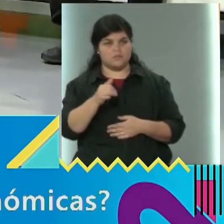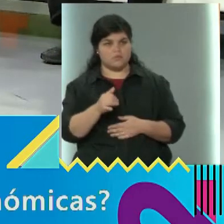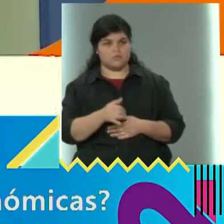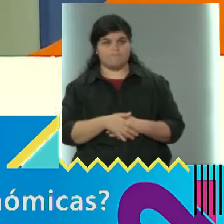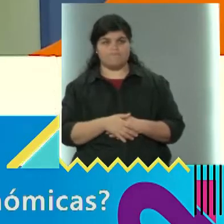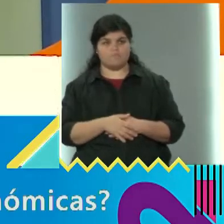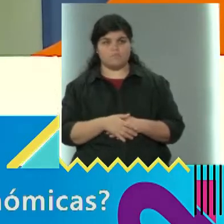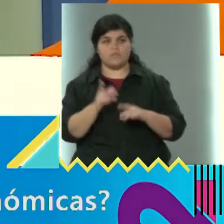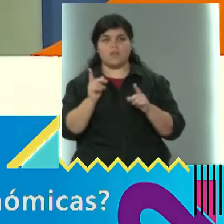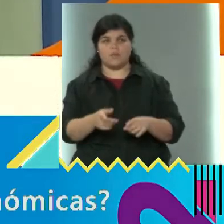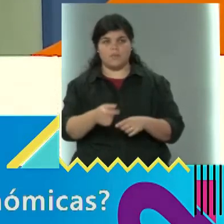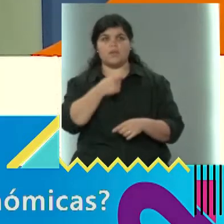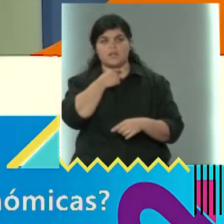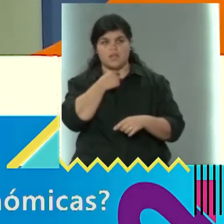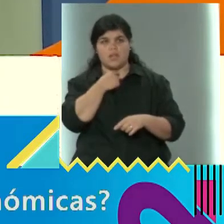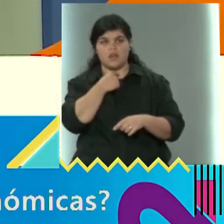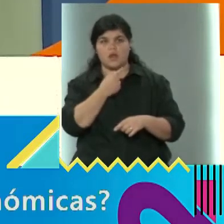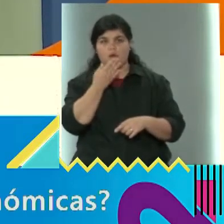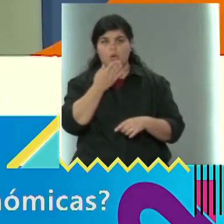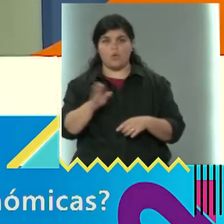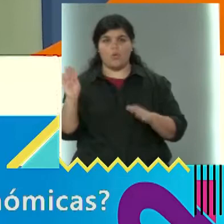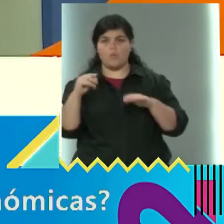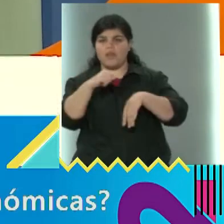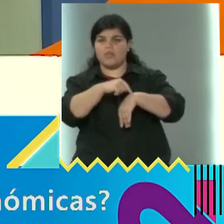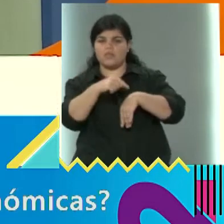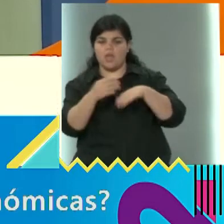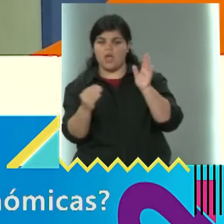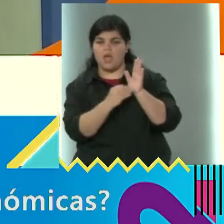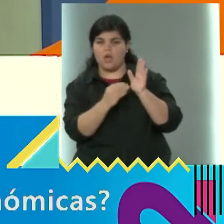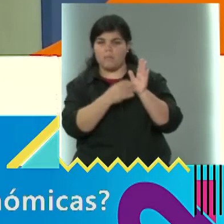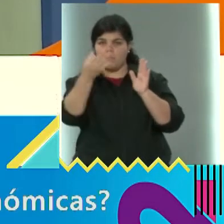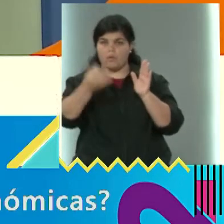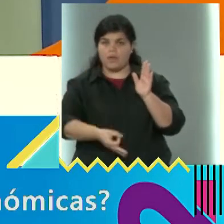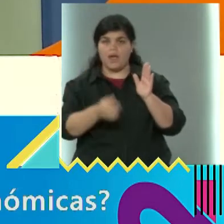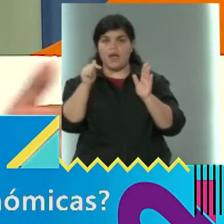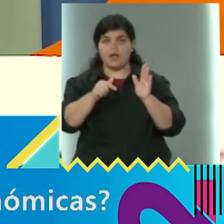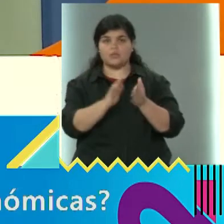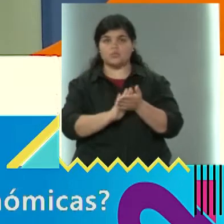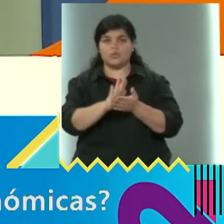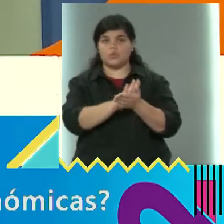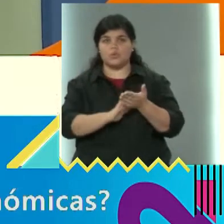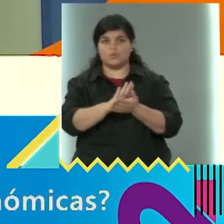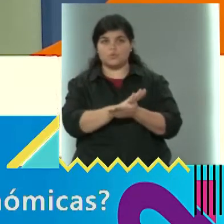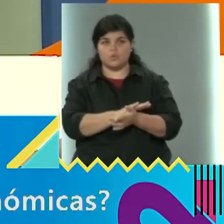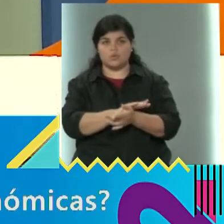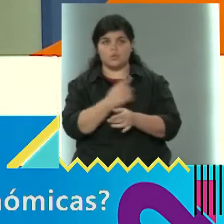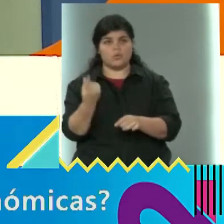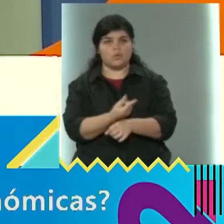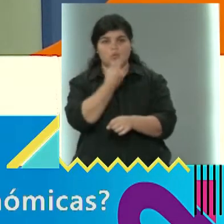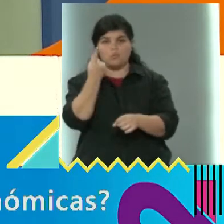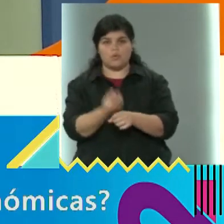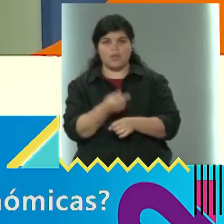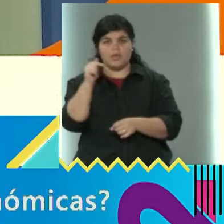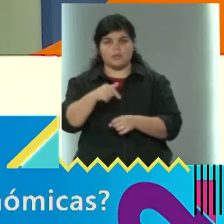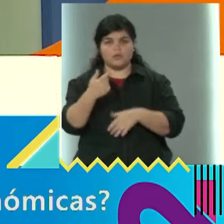queremos llegar con los tiempos o queremos resolver los déficits habitacionales, no lo vamos a resolver por el tema de los materiales. Con las